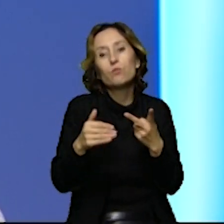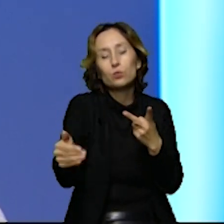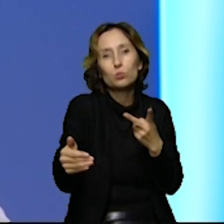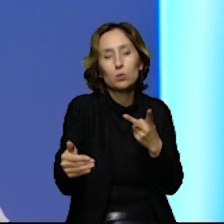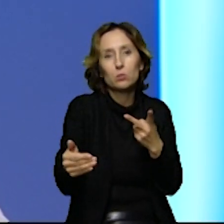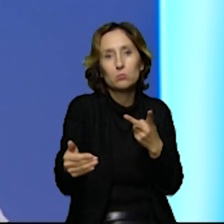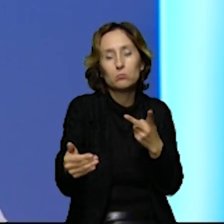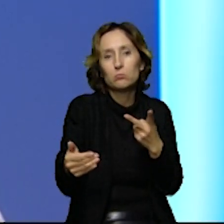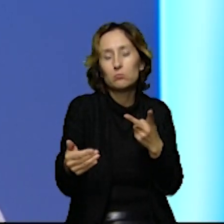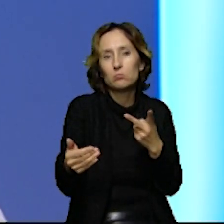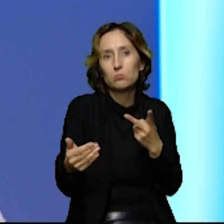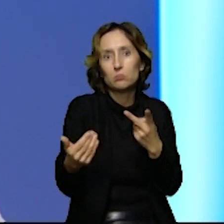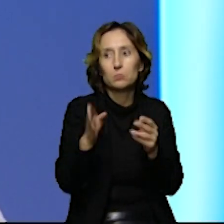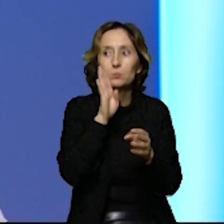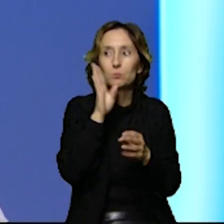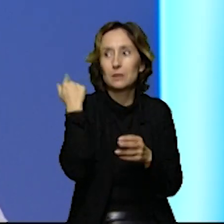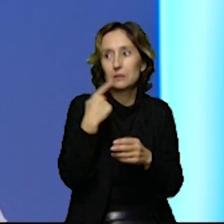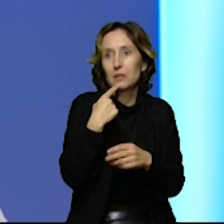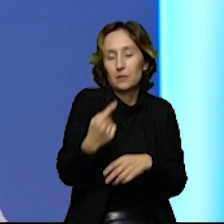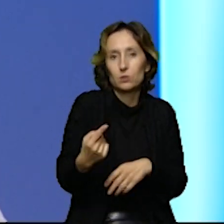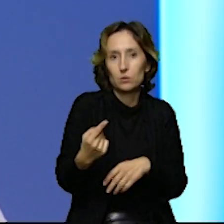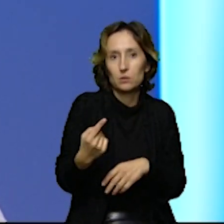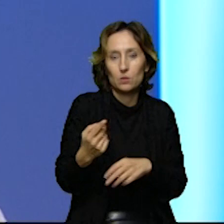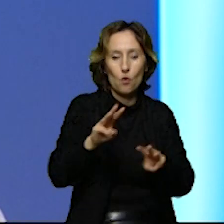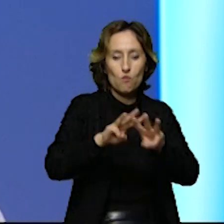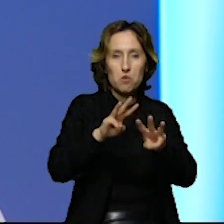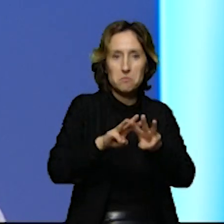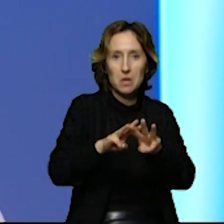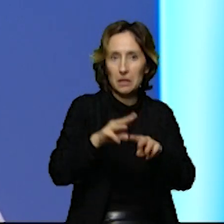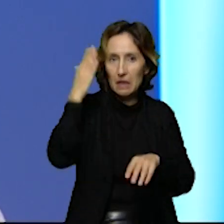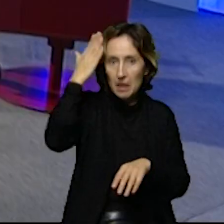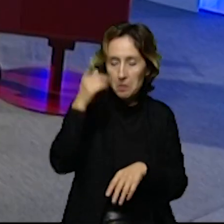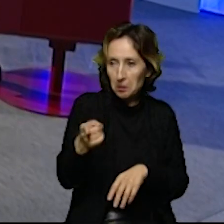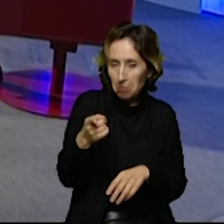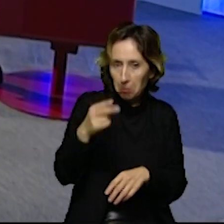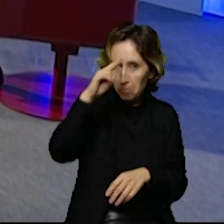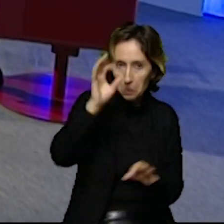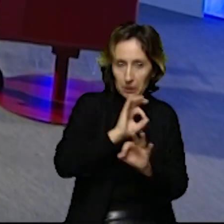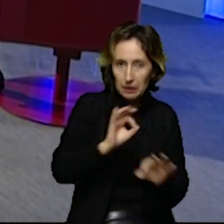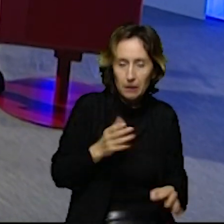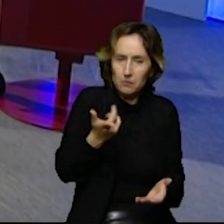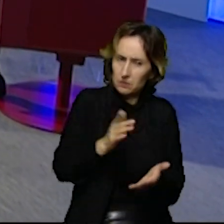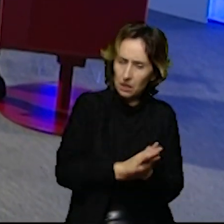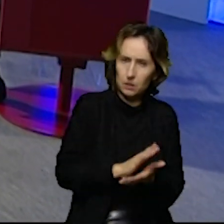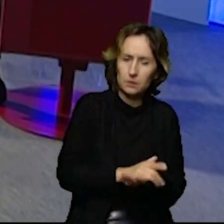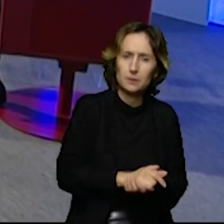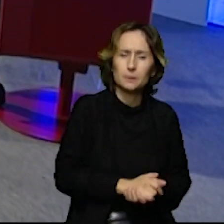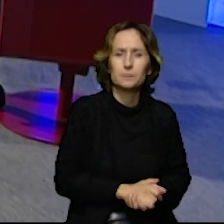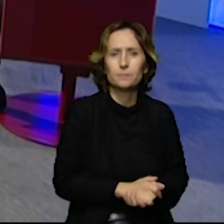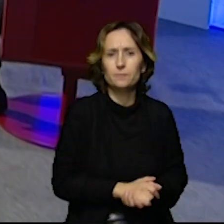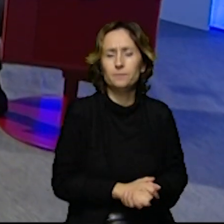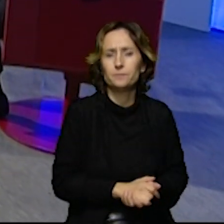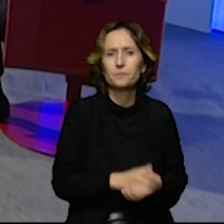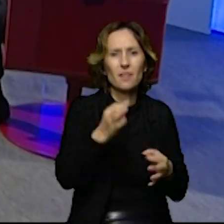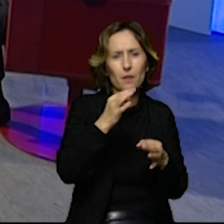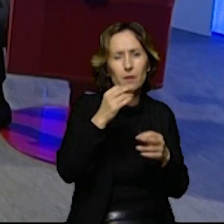más cercano, por ejemplo, con esto que yo le decía, sobre Volkswagen Navarra? ¿Usted está tranquilo y sí, hay que poner el